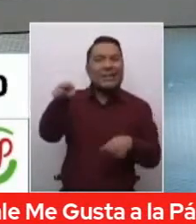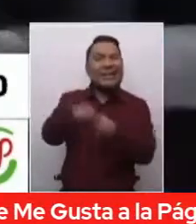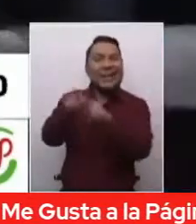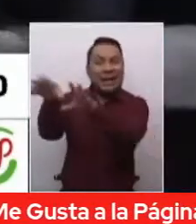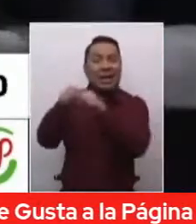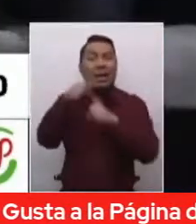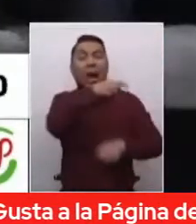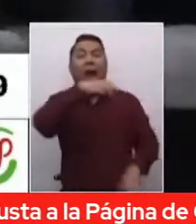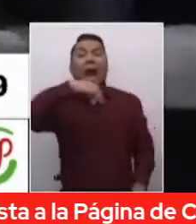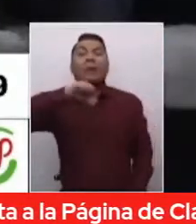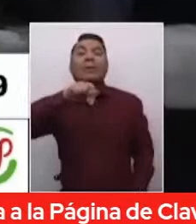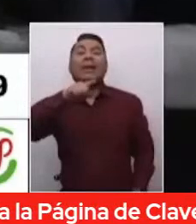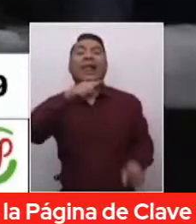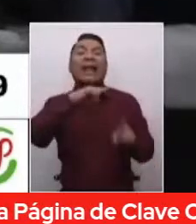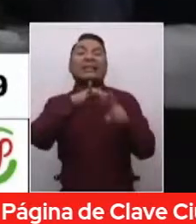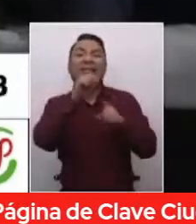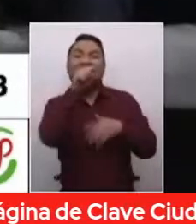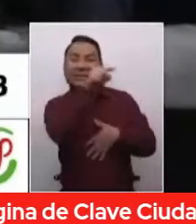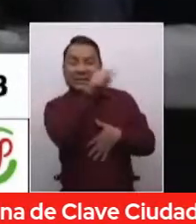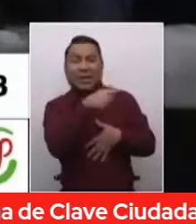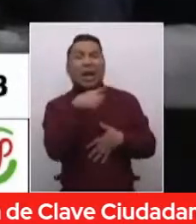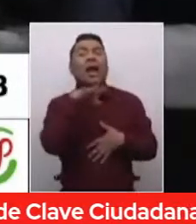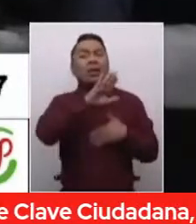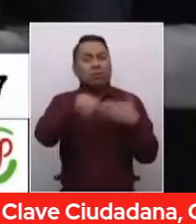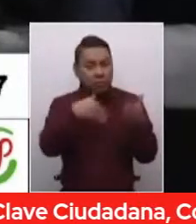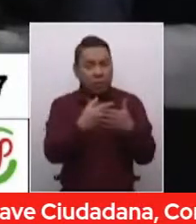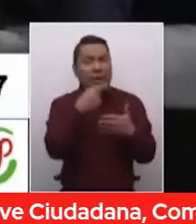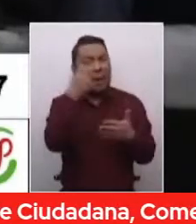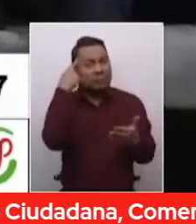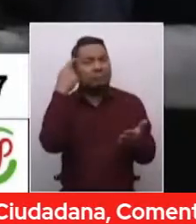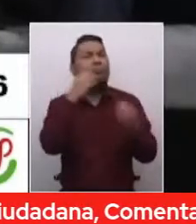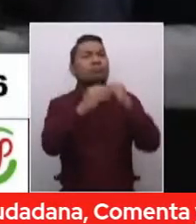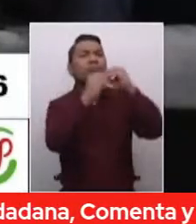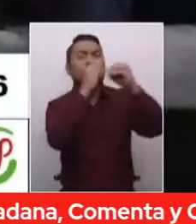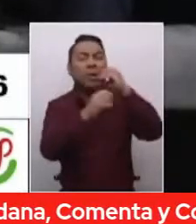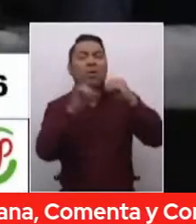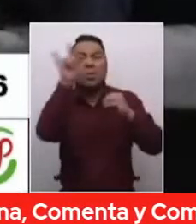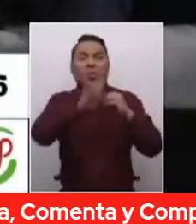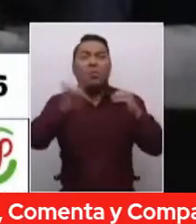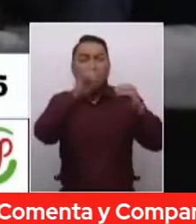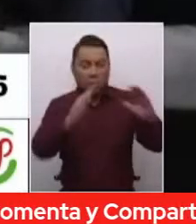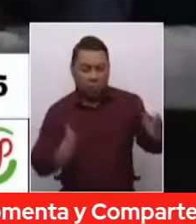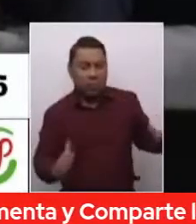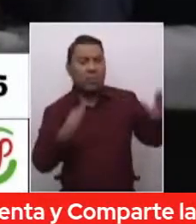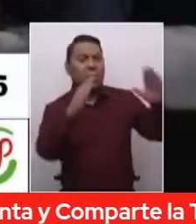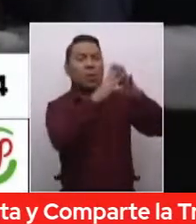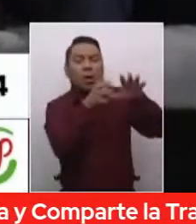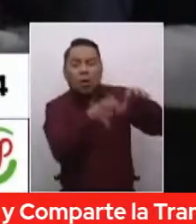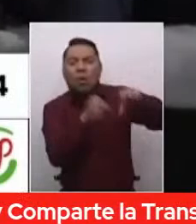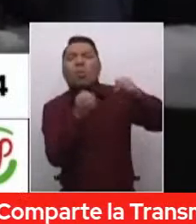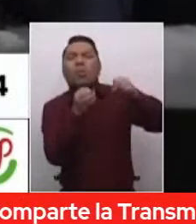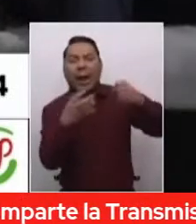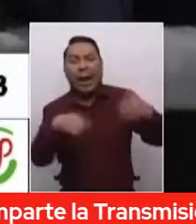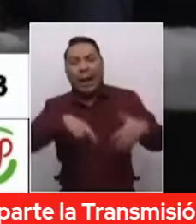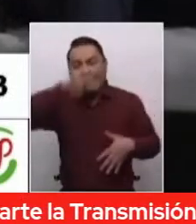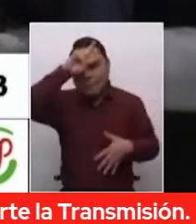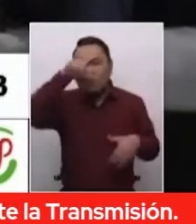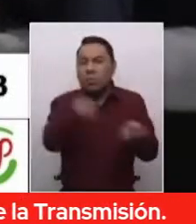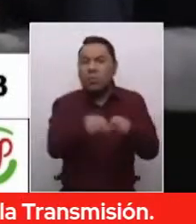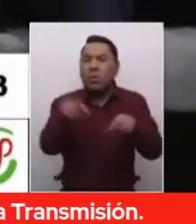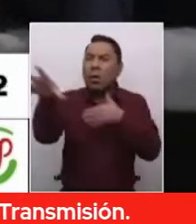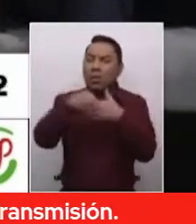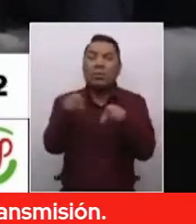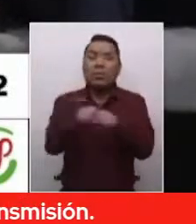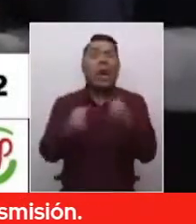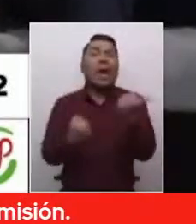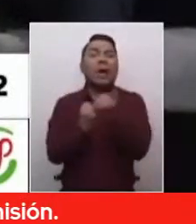en Malasia, Naciones Unidas para el Desarrollo está pagando andenerías. Debemos usar esas andenerías, pero en Perú, con las ayudas públicas de